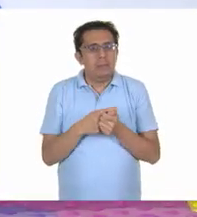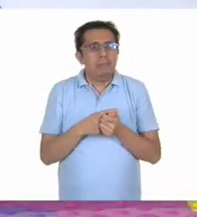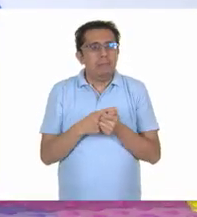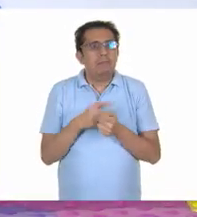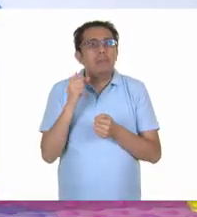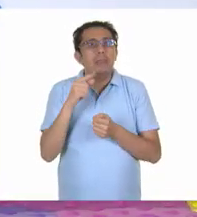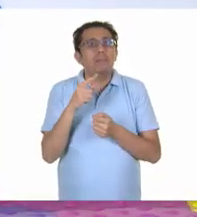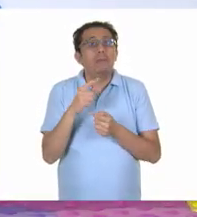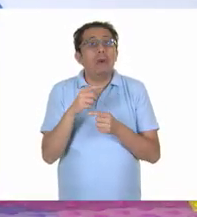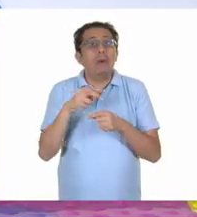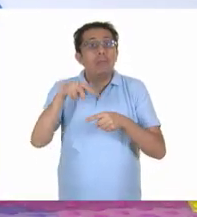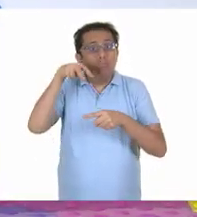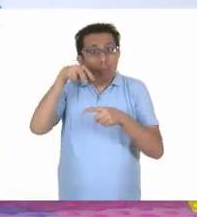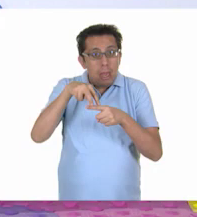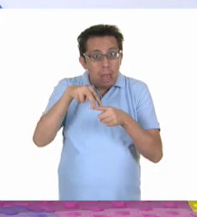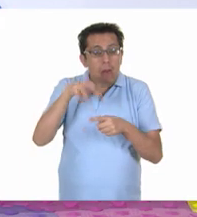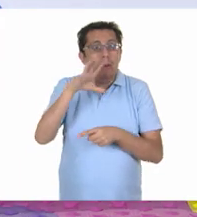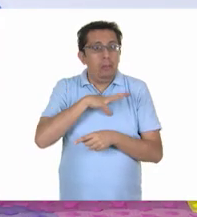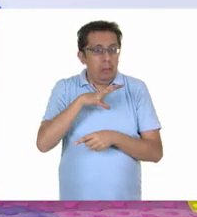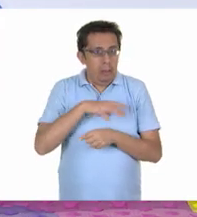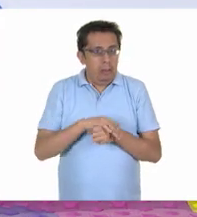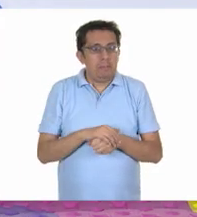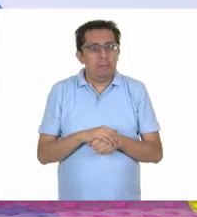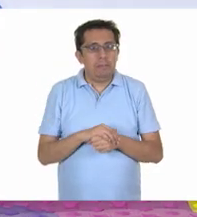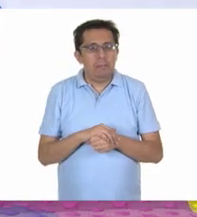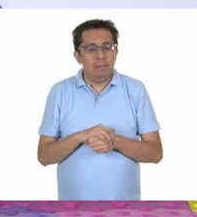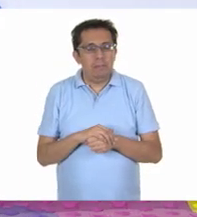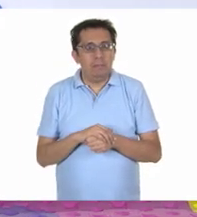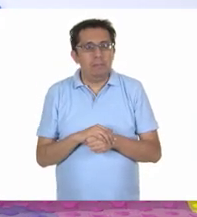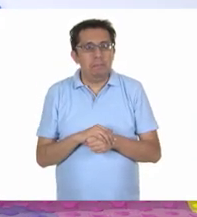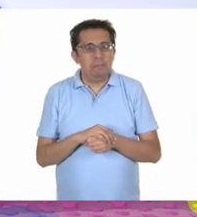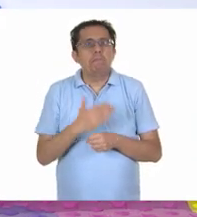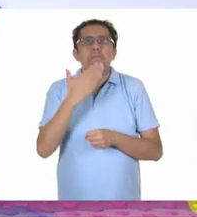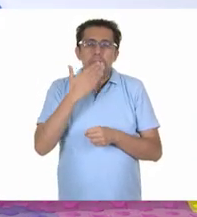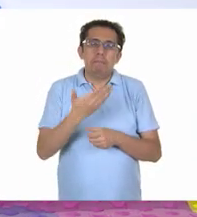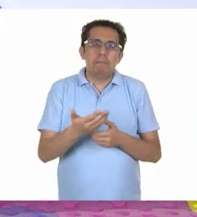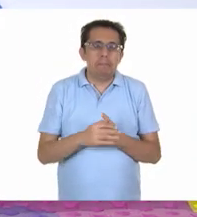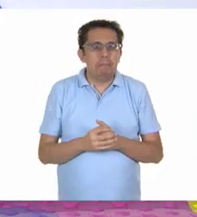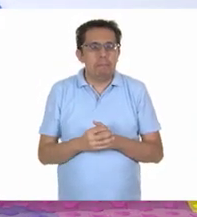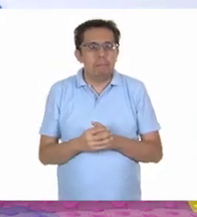varios cuadrados y triángulos.